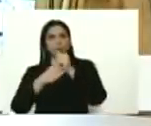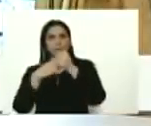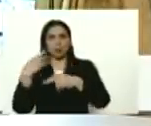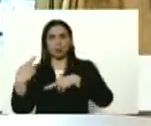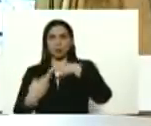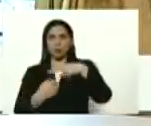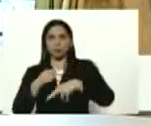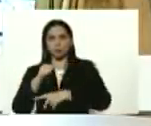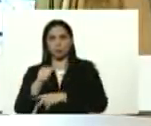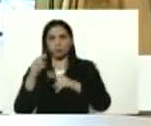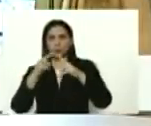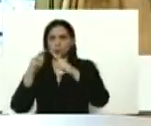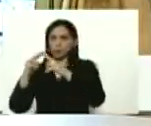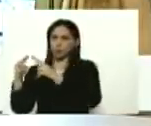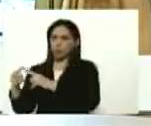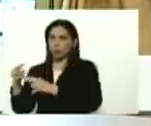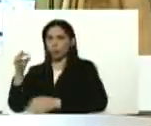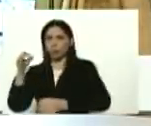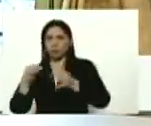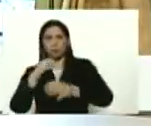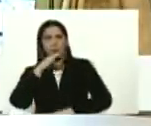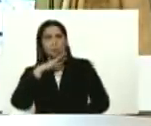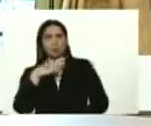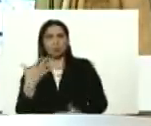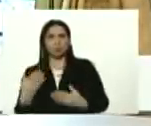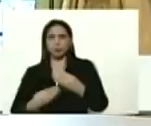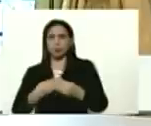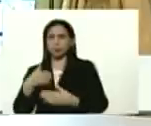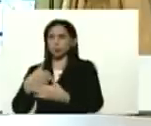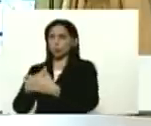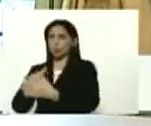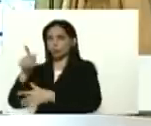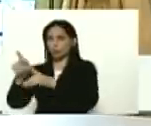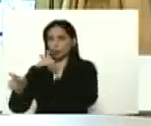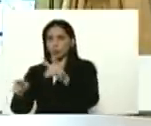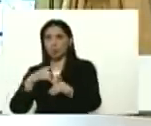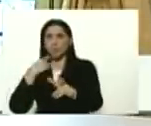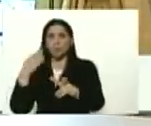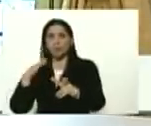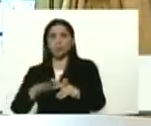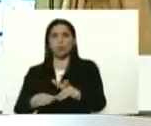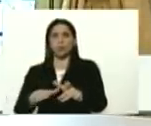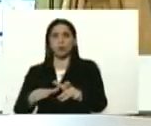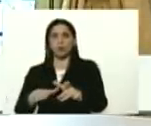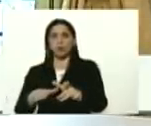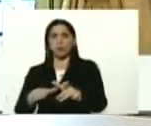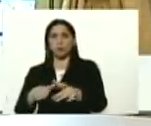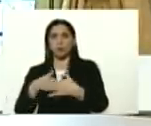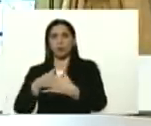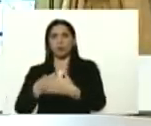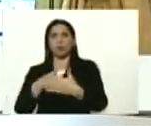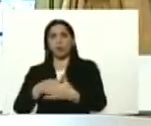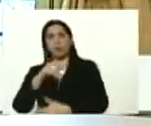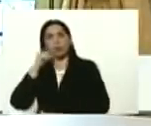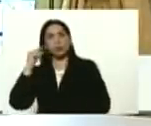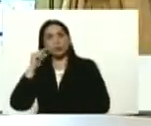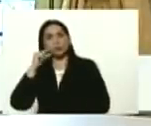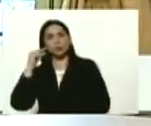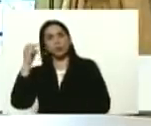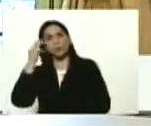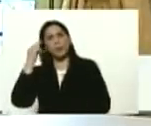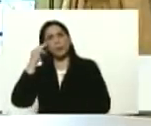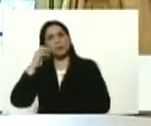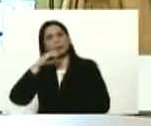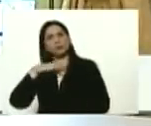se conozca el juicio histórico que se hizo contra los asesinos de Antonio José de Sucre. La memoria